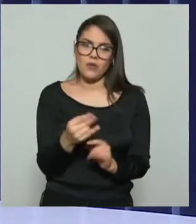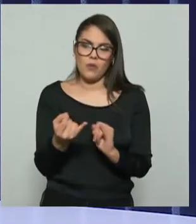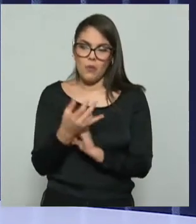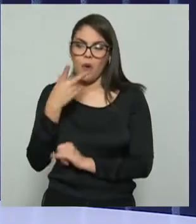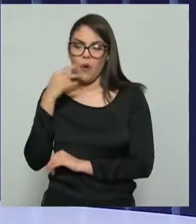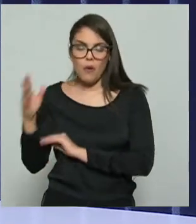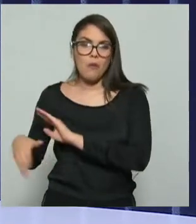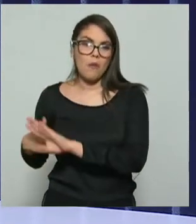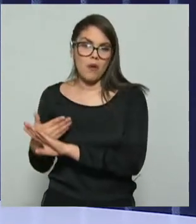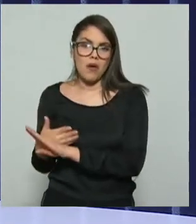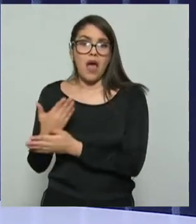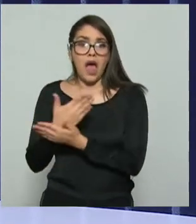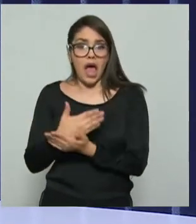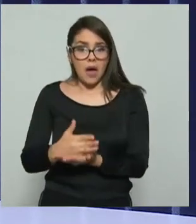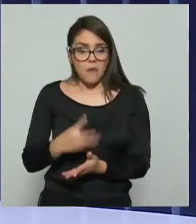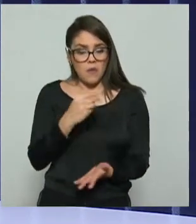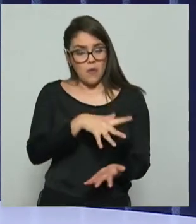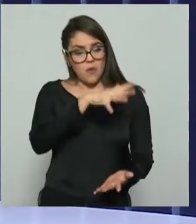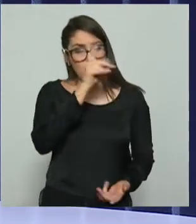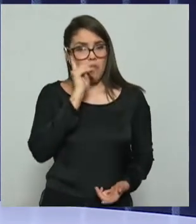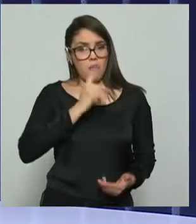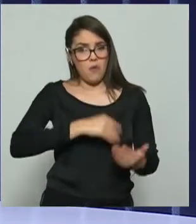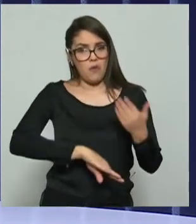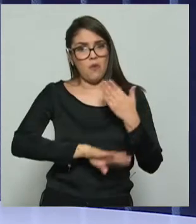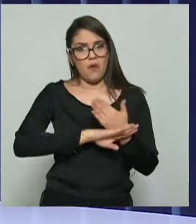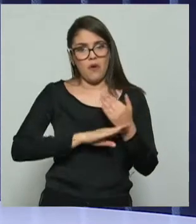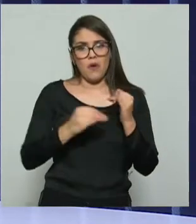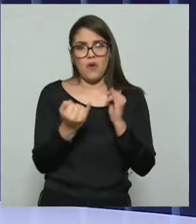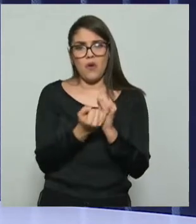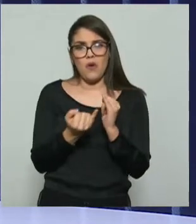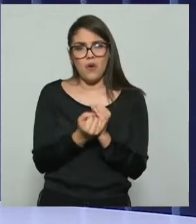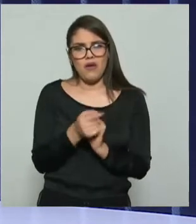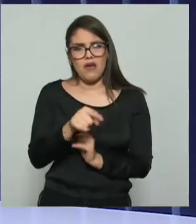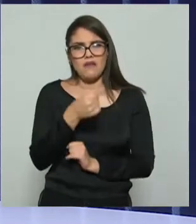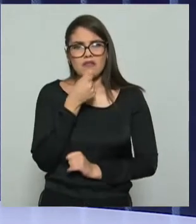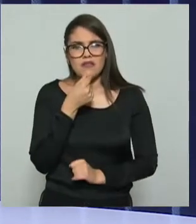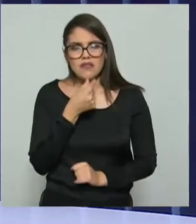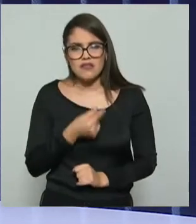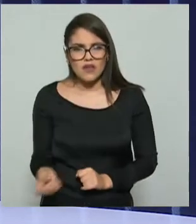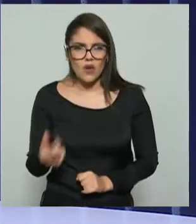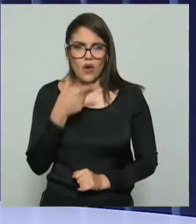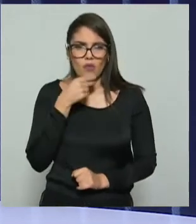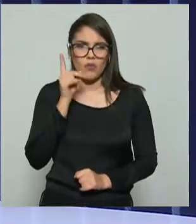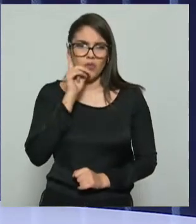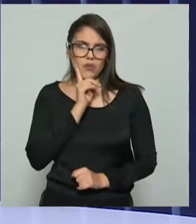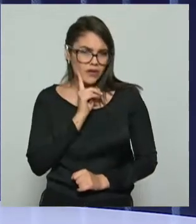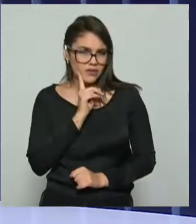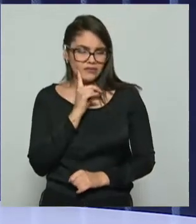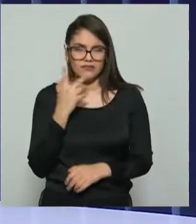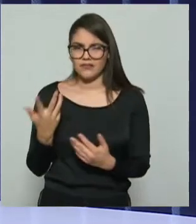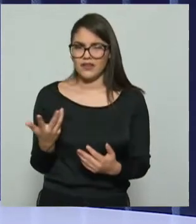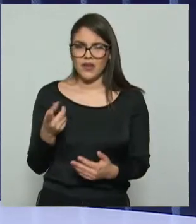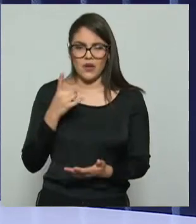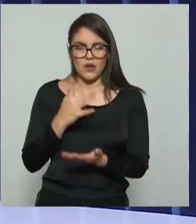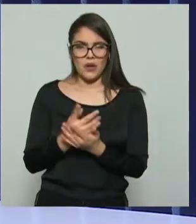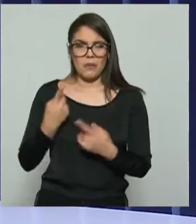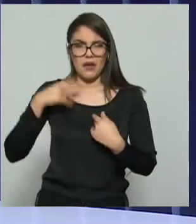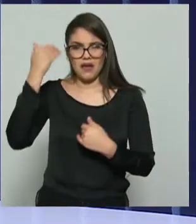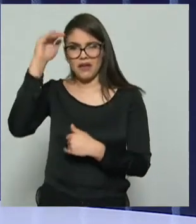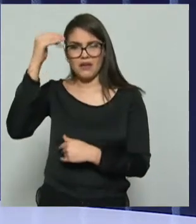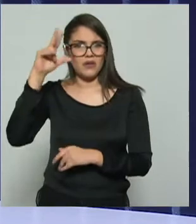nos vulneran a las mujeres, también se meten con lo que más duele, los niños y las niñas. No es nada más para la comunidad adulta,